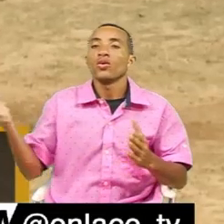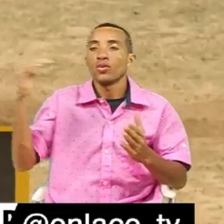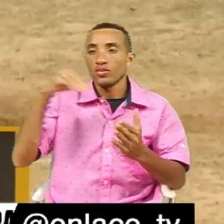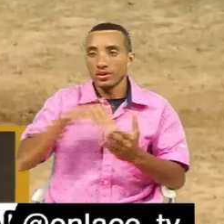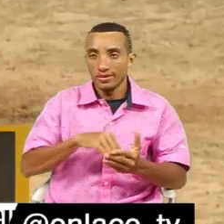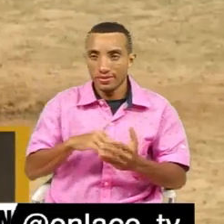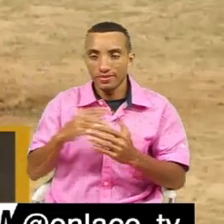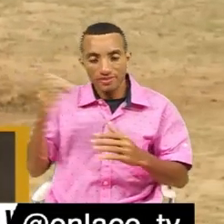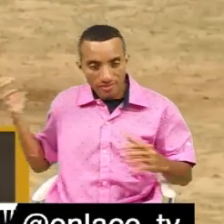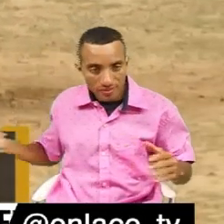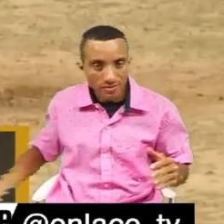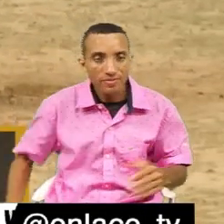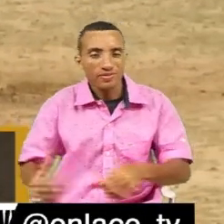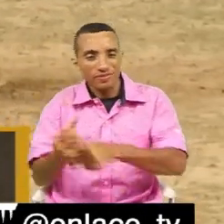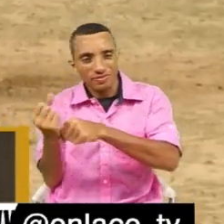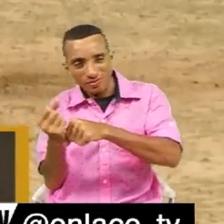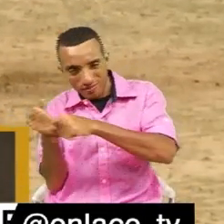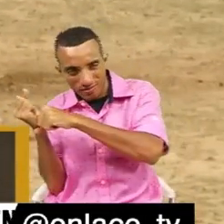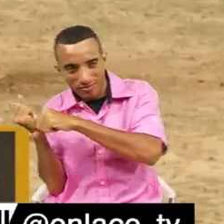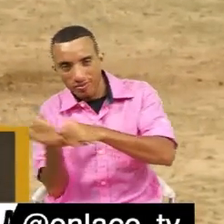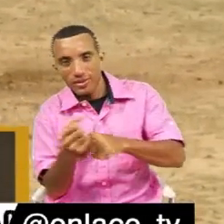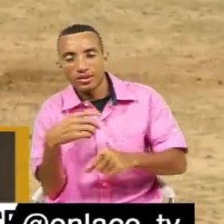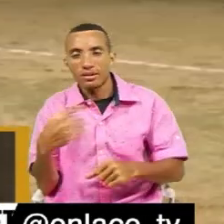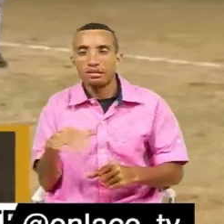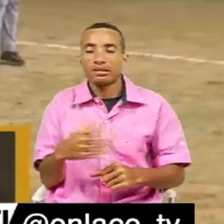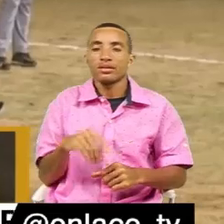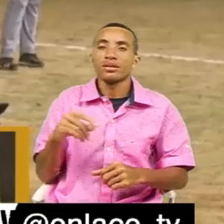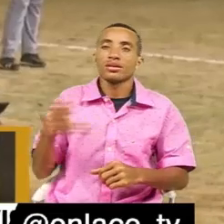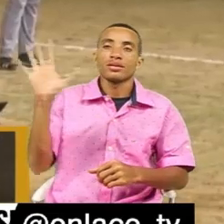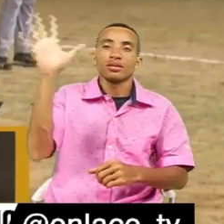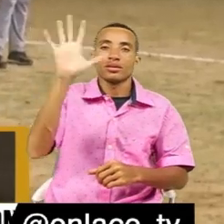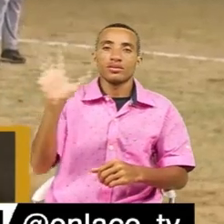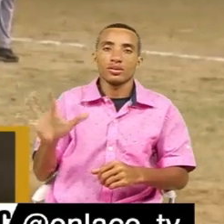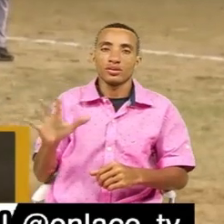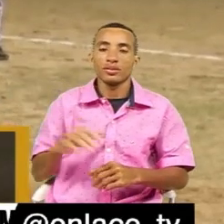primera categoría en nuestro departamento, y esperamos que